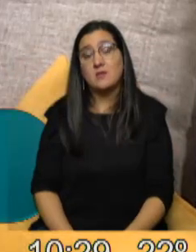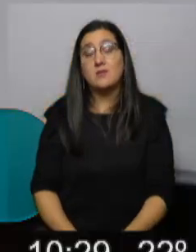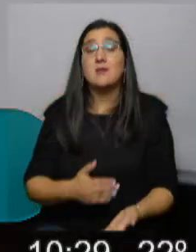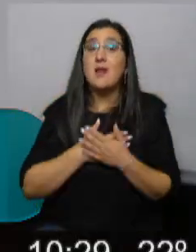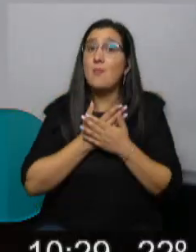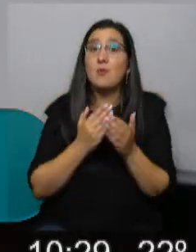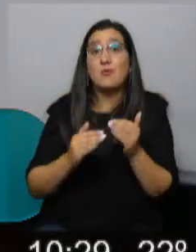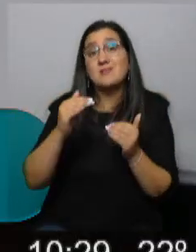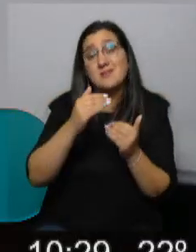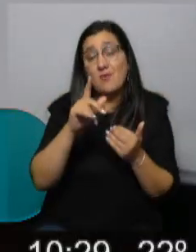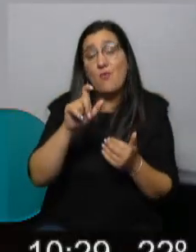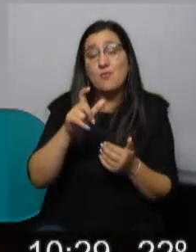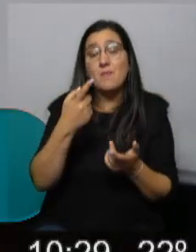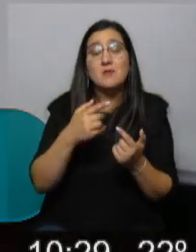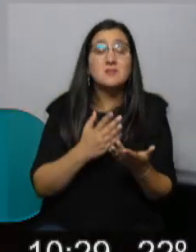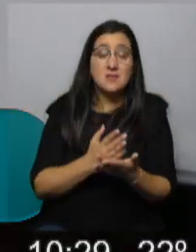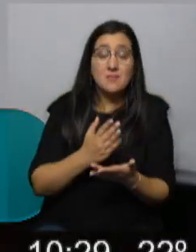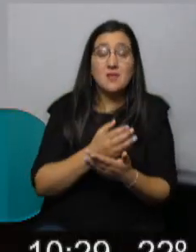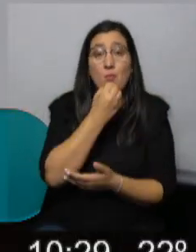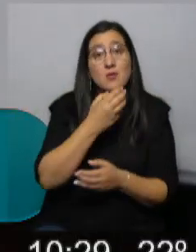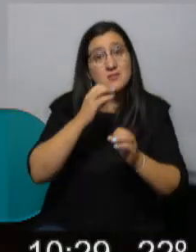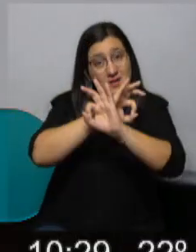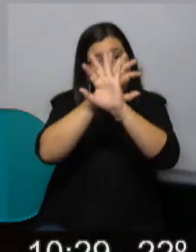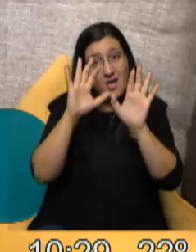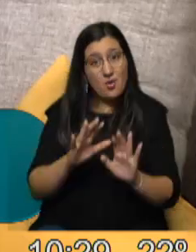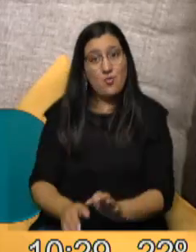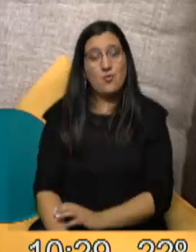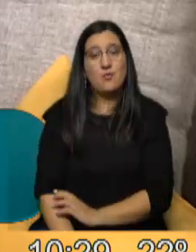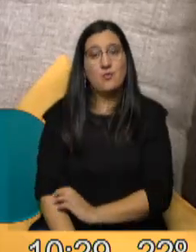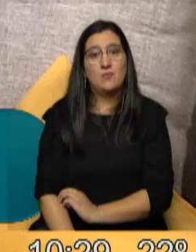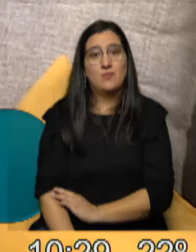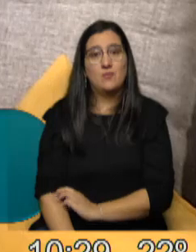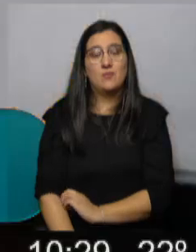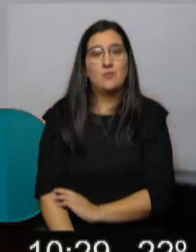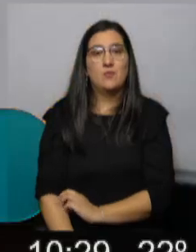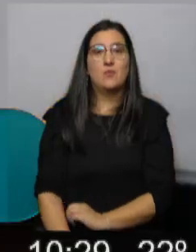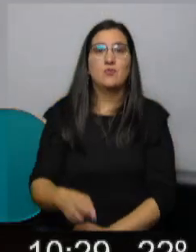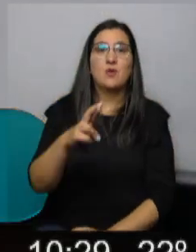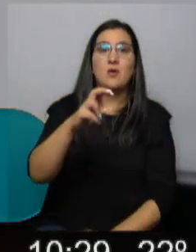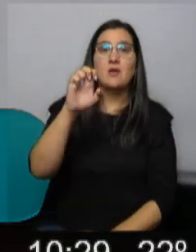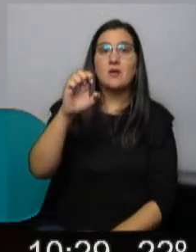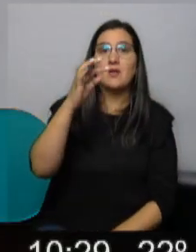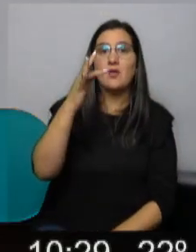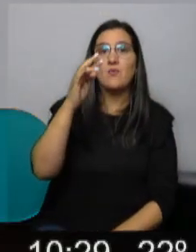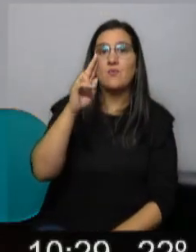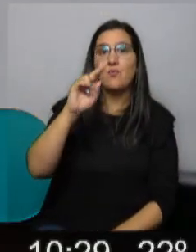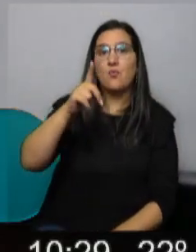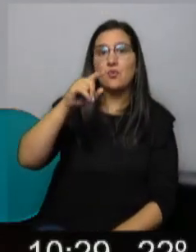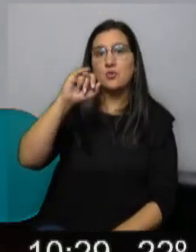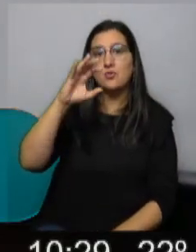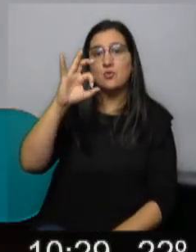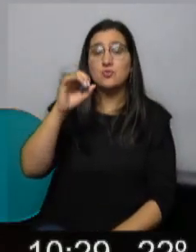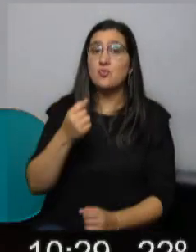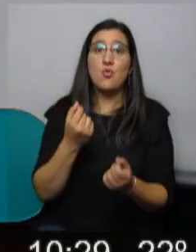cosas. Pero en realidad siempre es bueno tener todo medio que arriba de la mesa, básicamente. Los refugios no dan muchas veces la dirección de donde están. Sí,